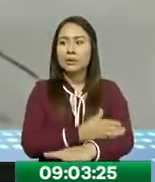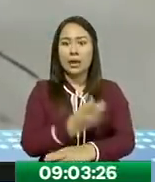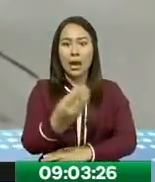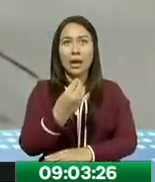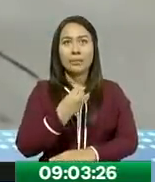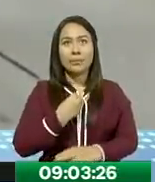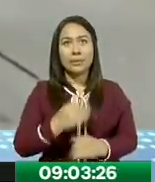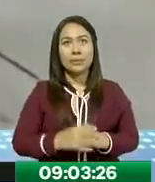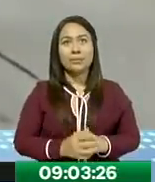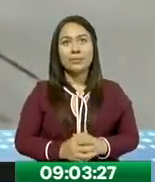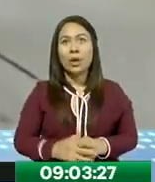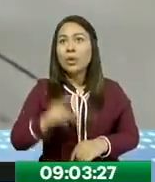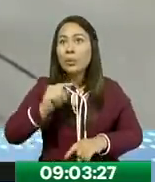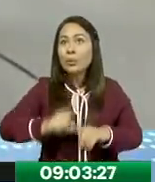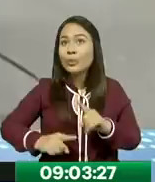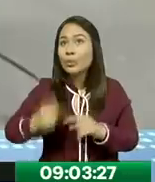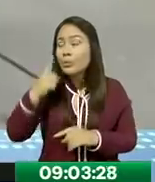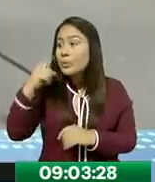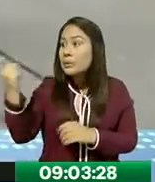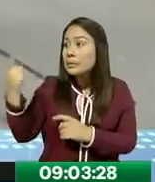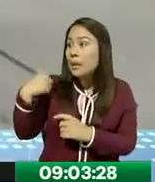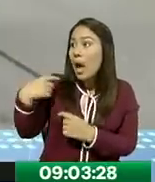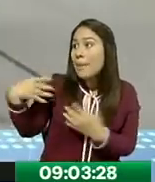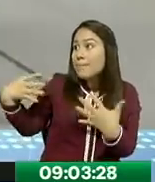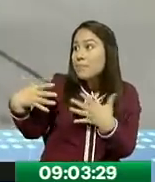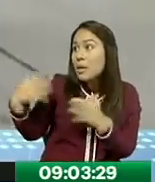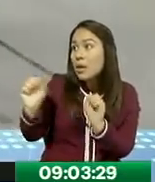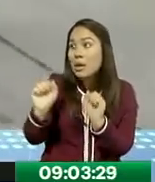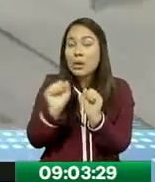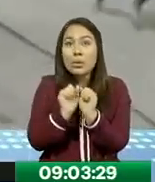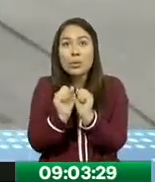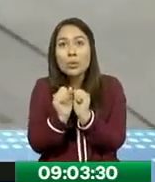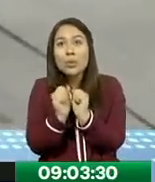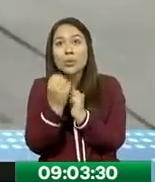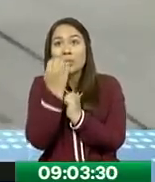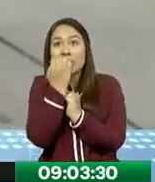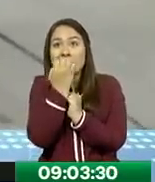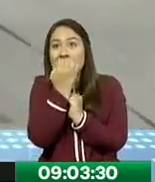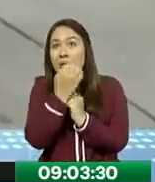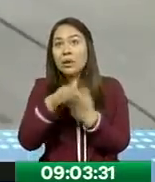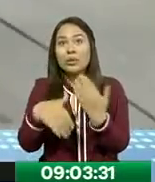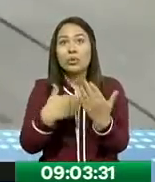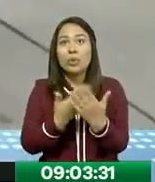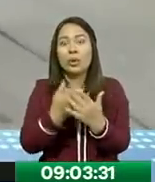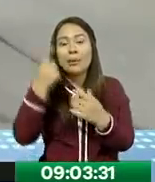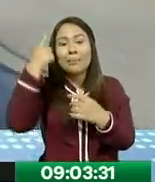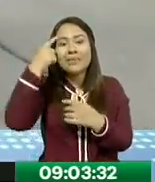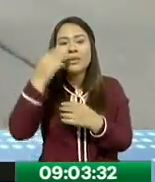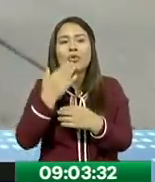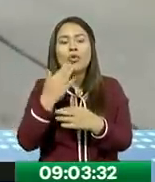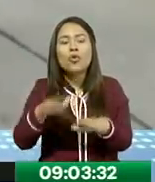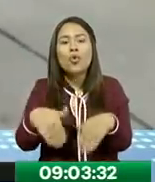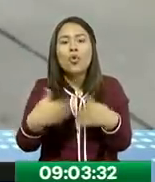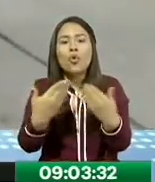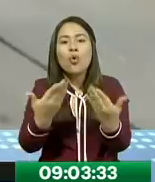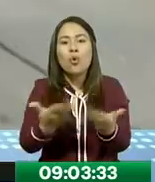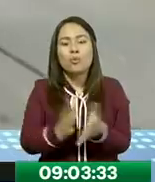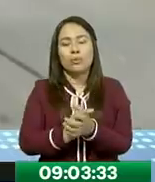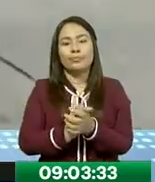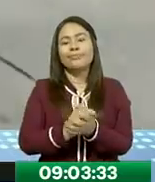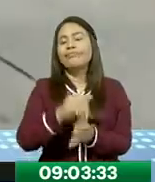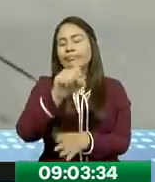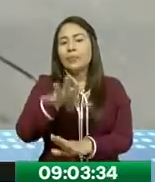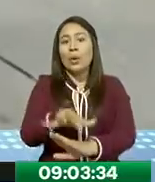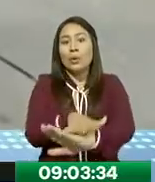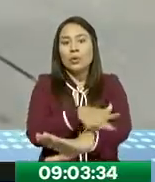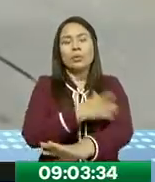pronto no logró medir el temor, el miedo, fue la adrenalina del momento que le hizo reaccionar de esa manera. Yo creo que sí fue la adrenalina,